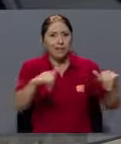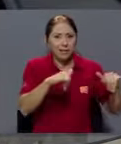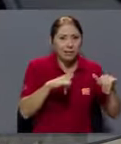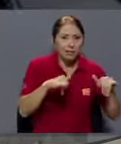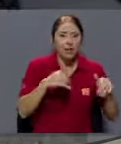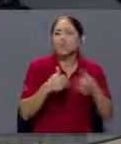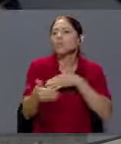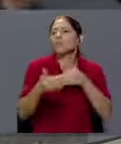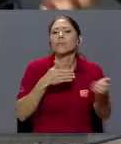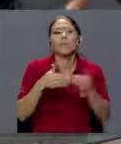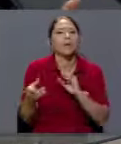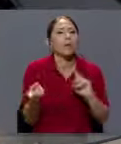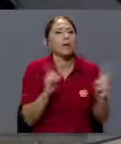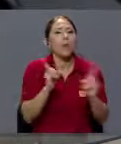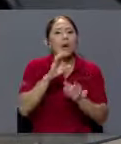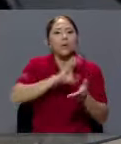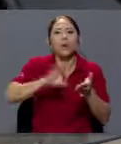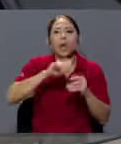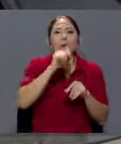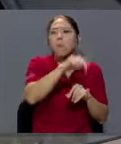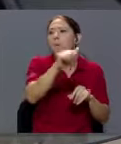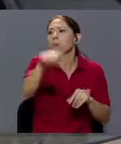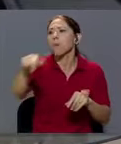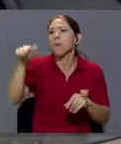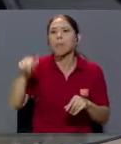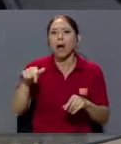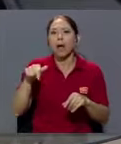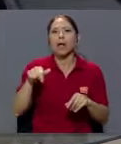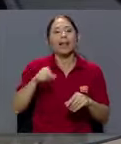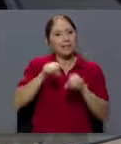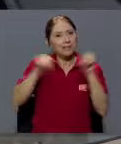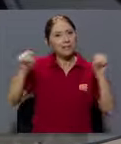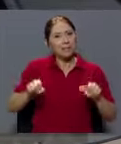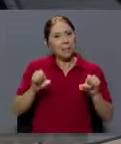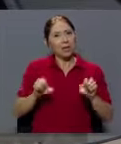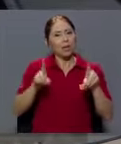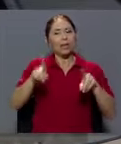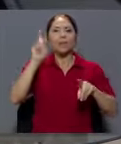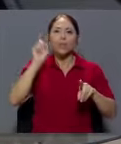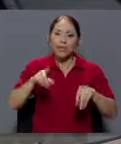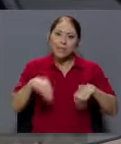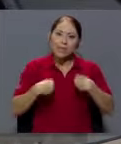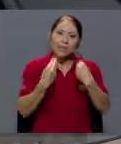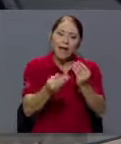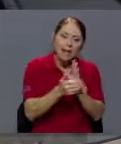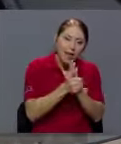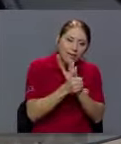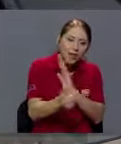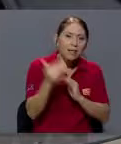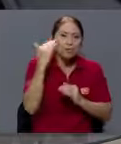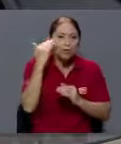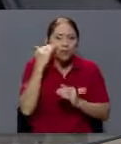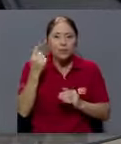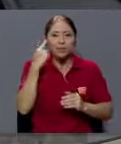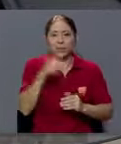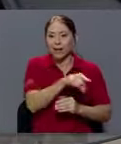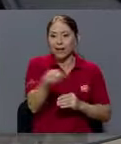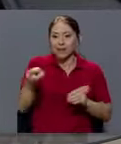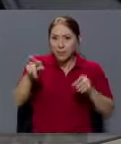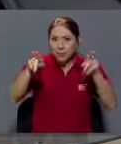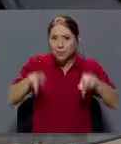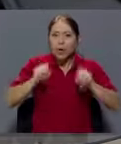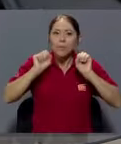el estudiante en qué colegio haya estudiado, el sistema educativo tiene que haberle dado una serie de competencias, habilidades